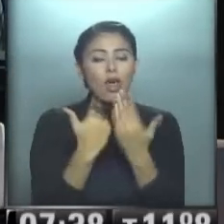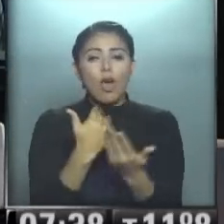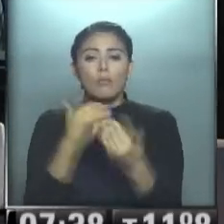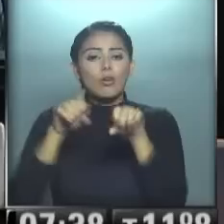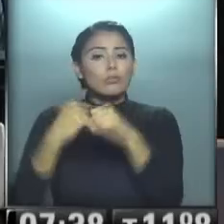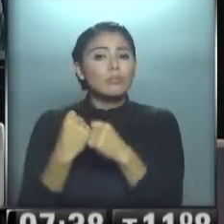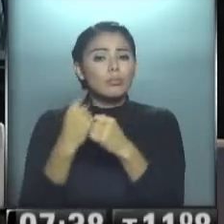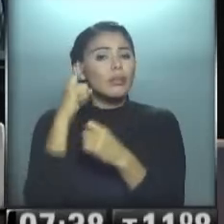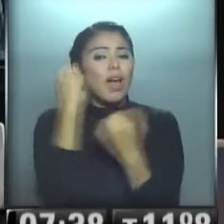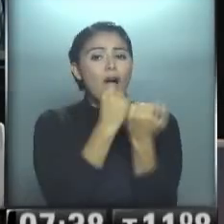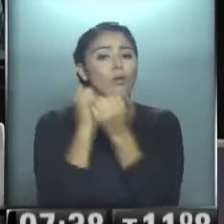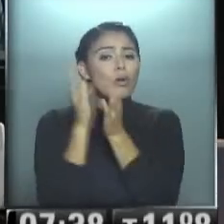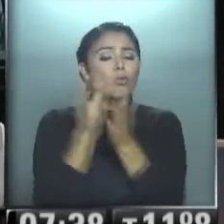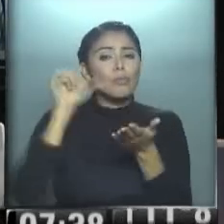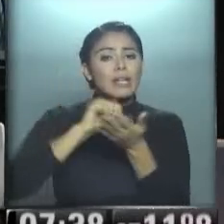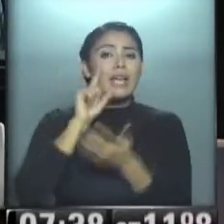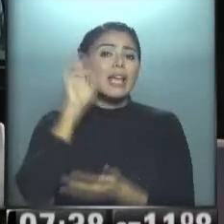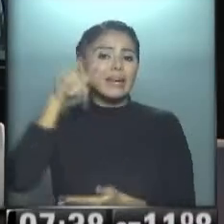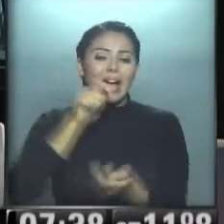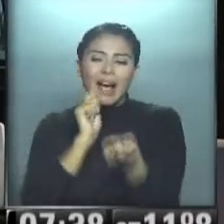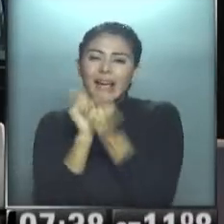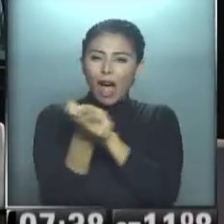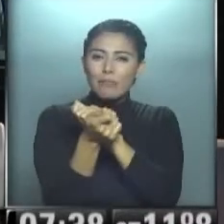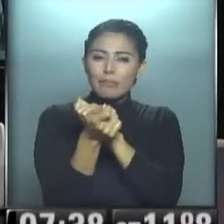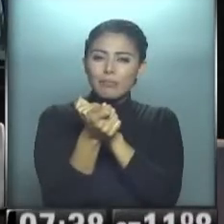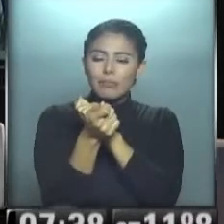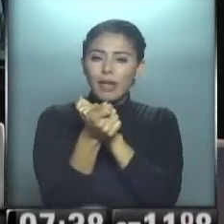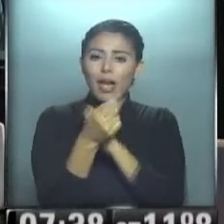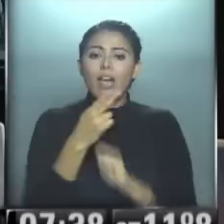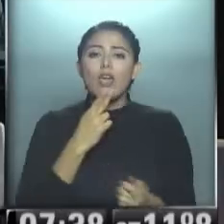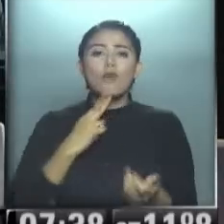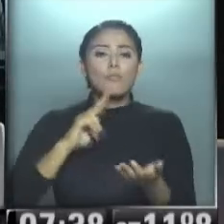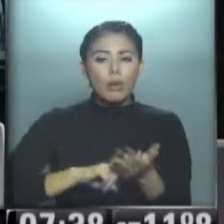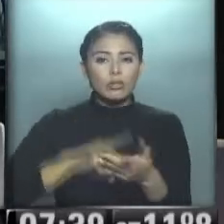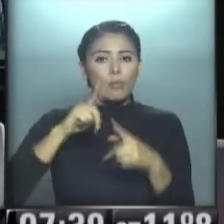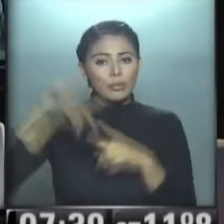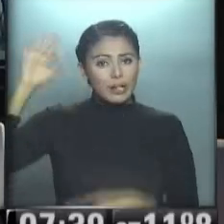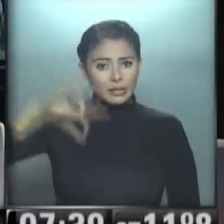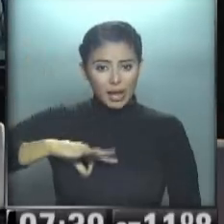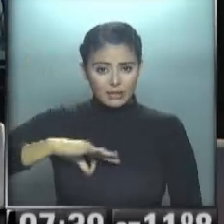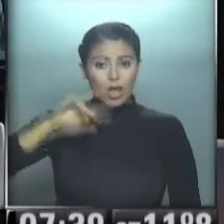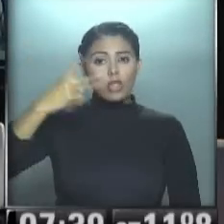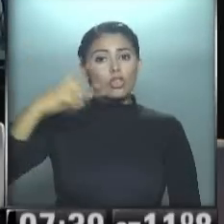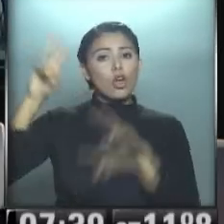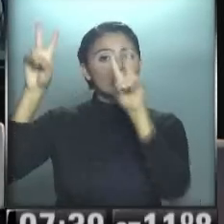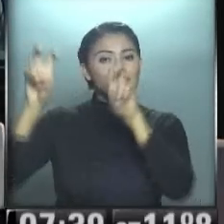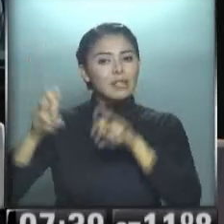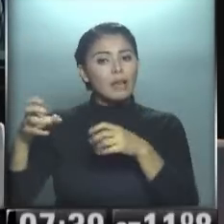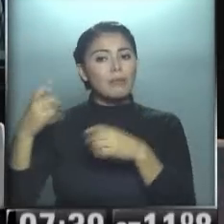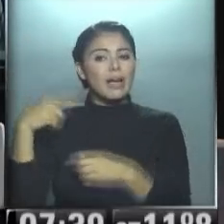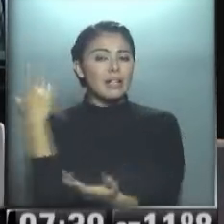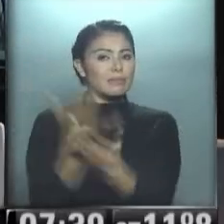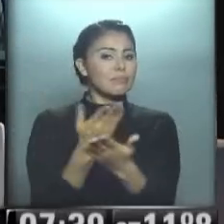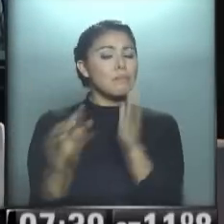el acuerdo de entendimiento con Irán, modificar el impuesto a las ganancias, dos temas que planteó la oposición, pero